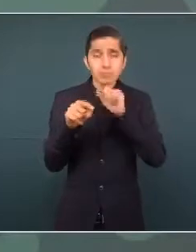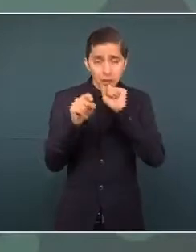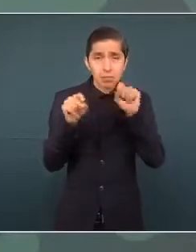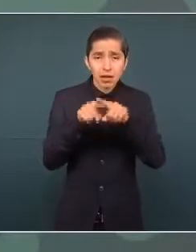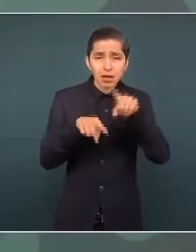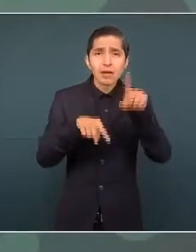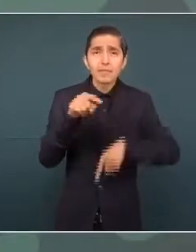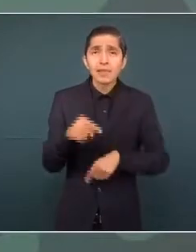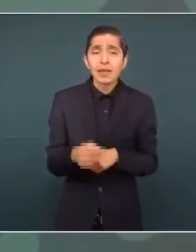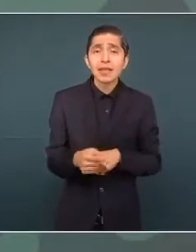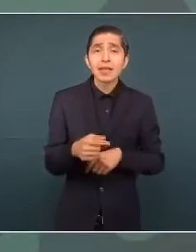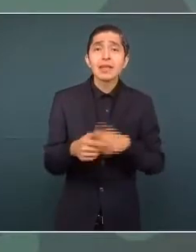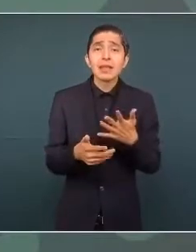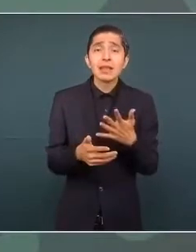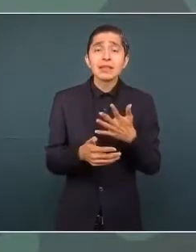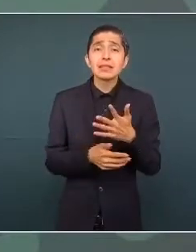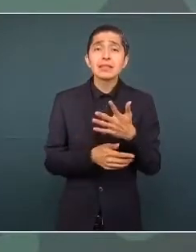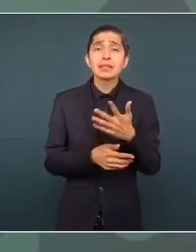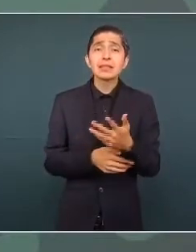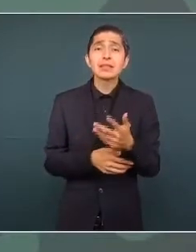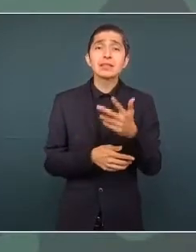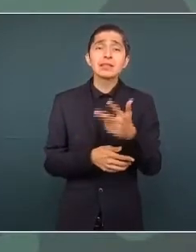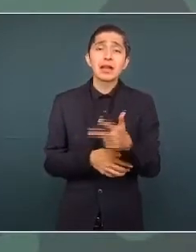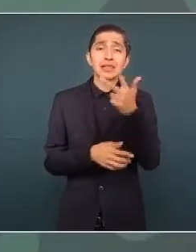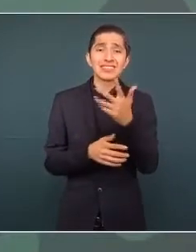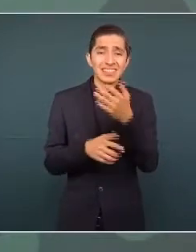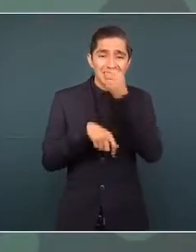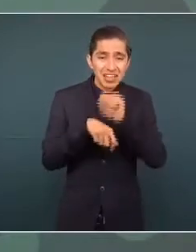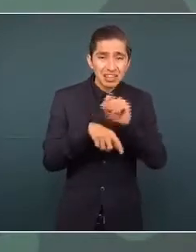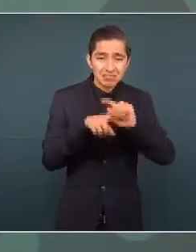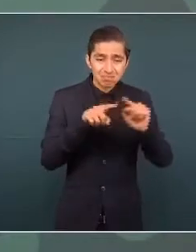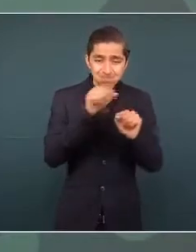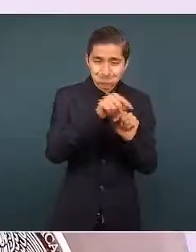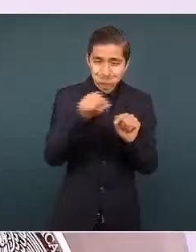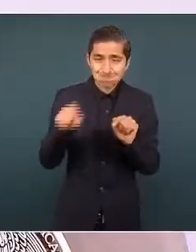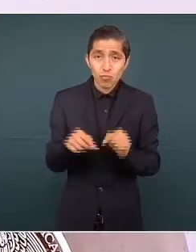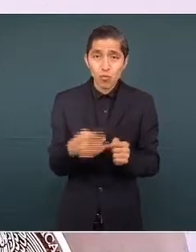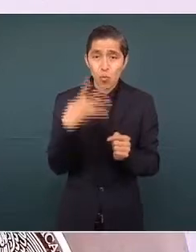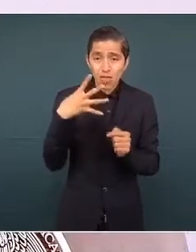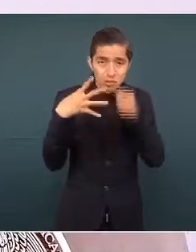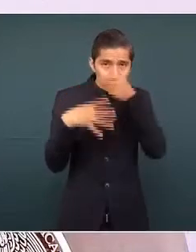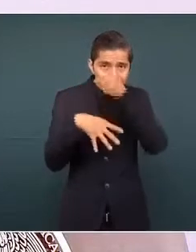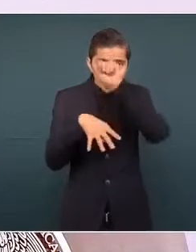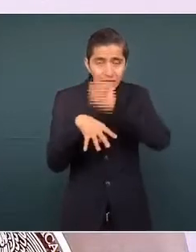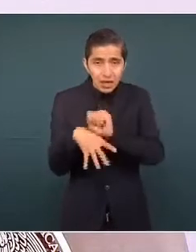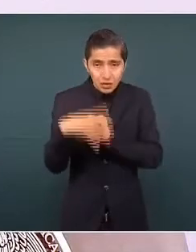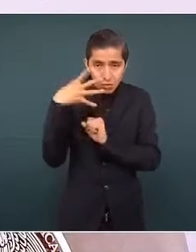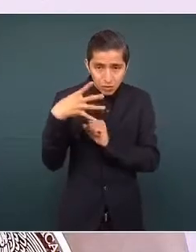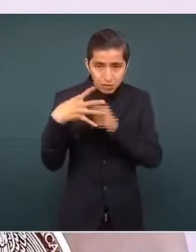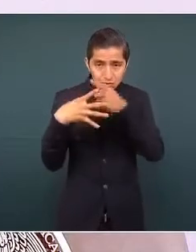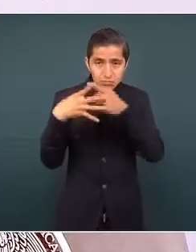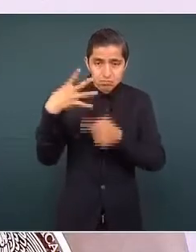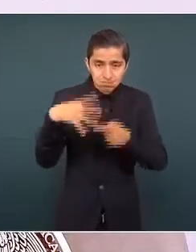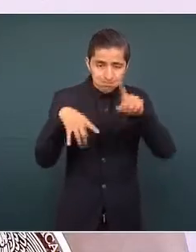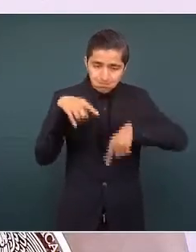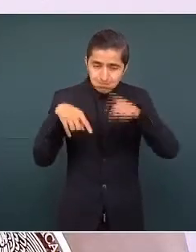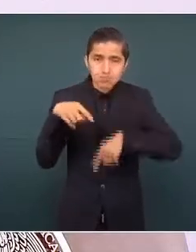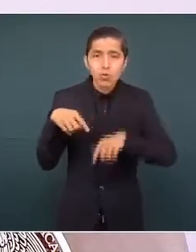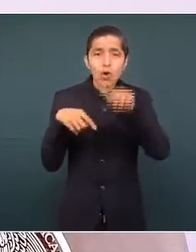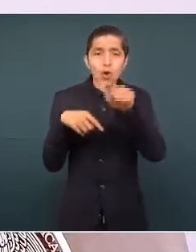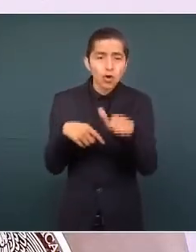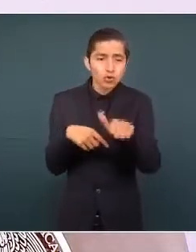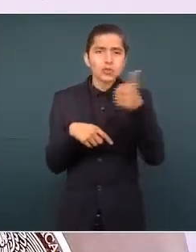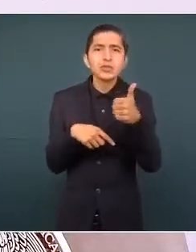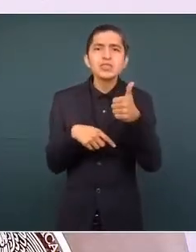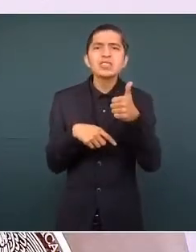Eliminamos 13 dependencias del gobierno, 4 secretarías y 11